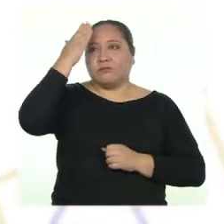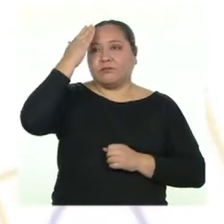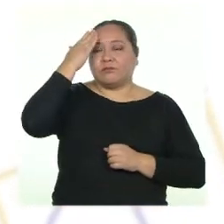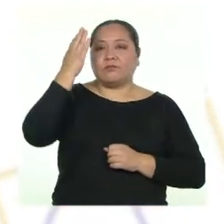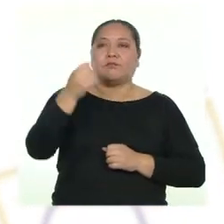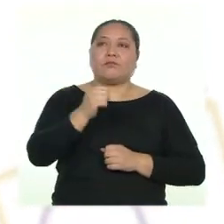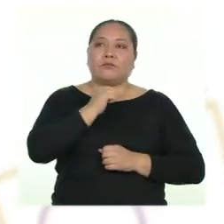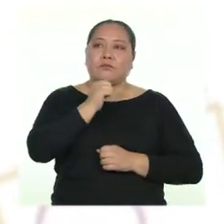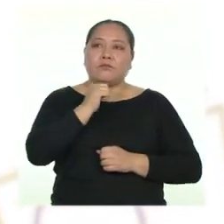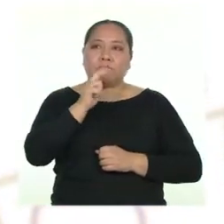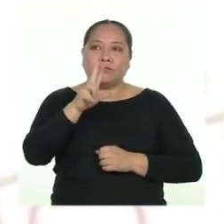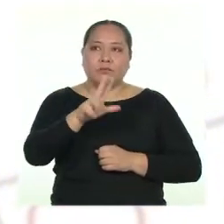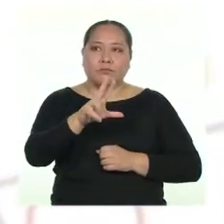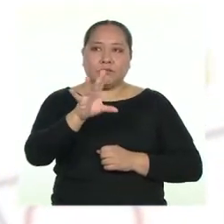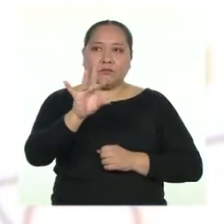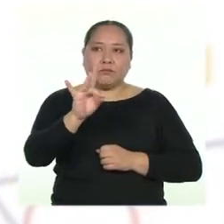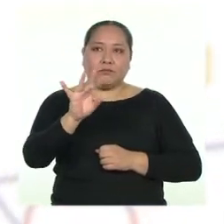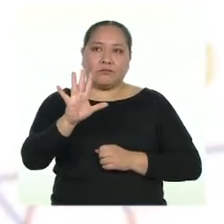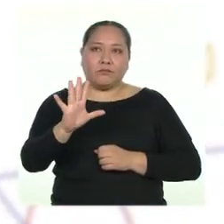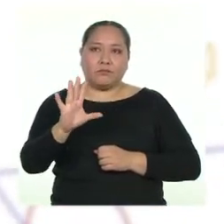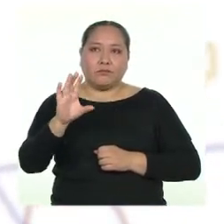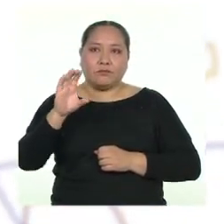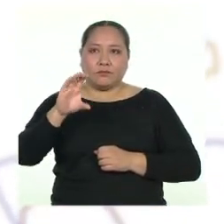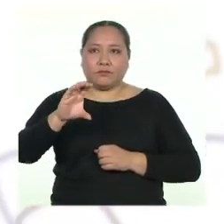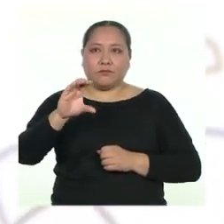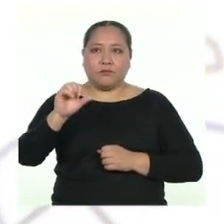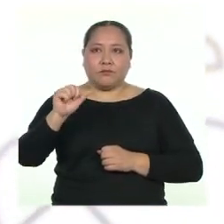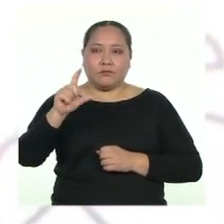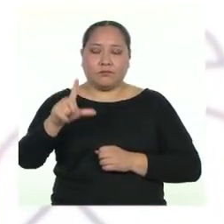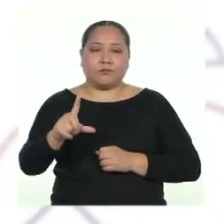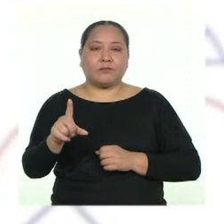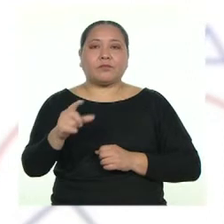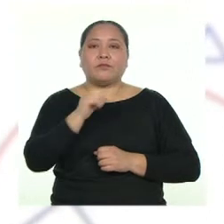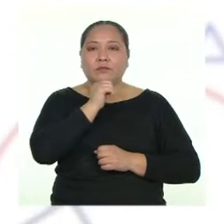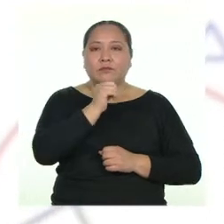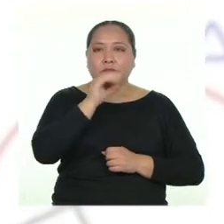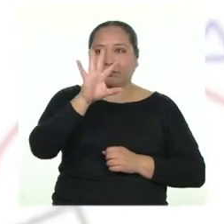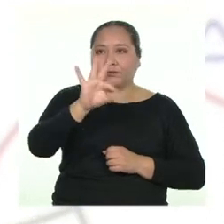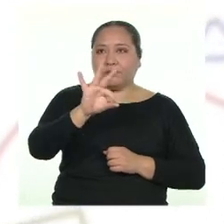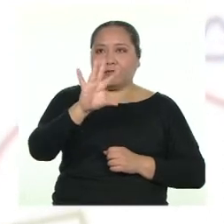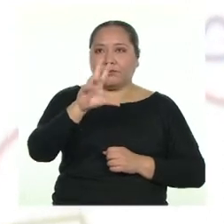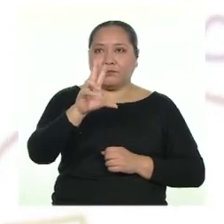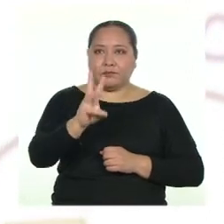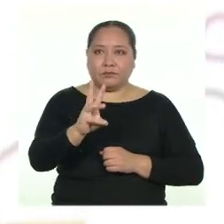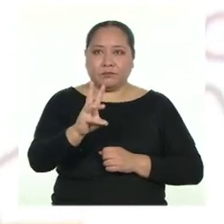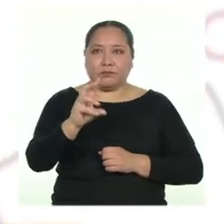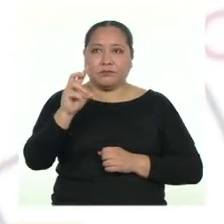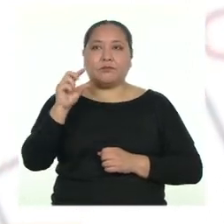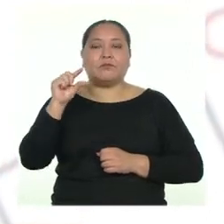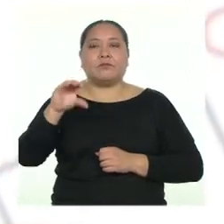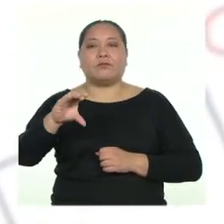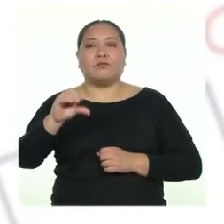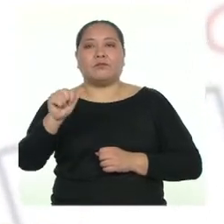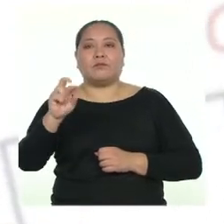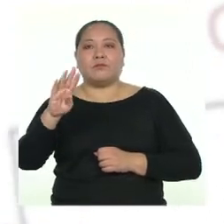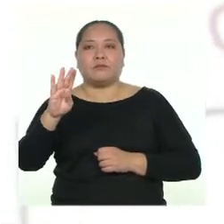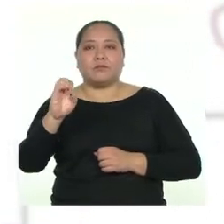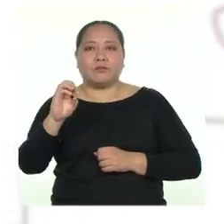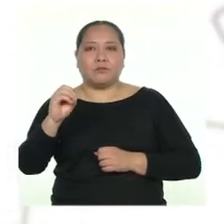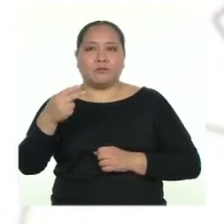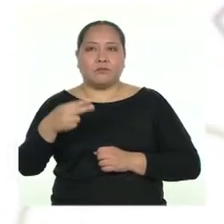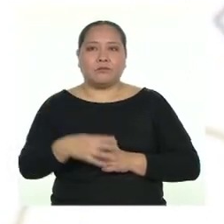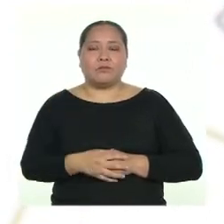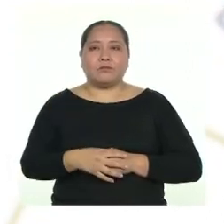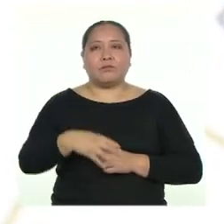les hace falta 385 calorías y 96 gramos de carbohidratos. Además, sabemos que cada